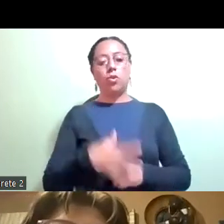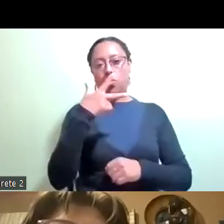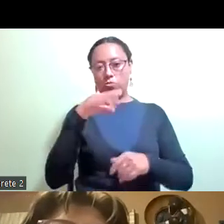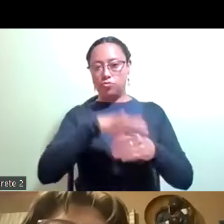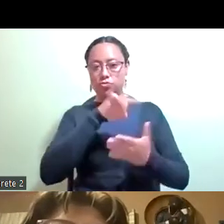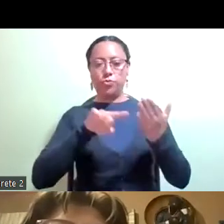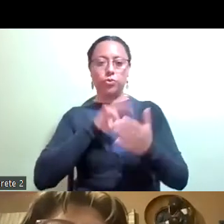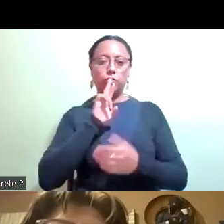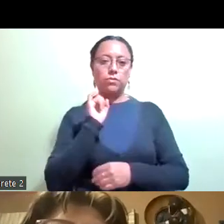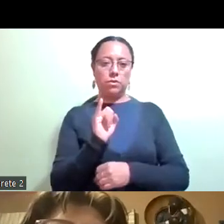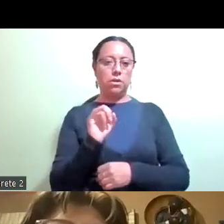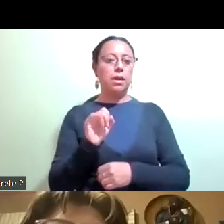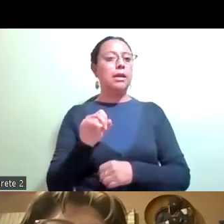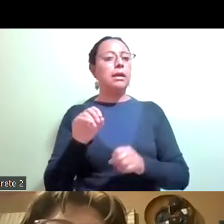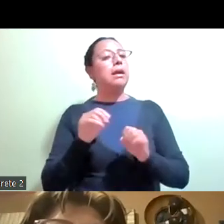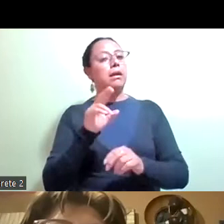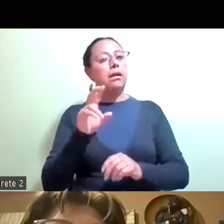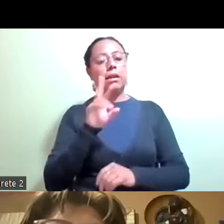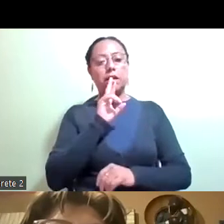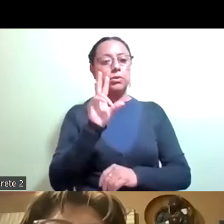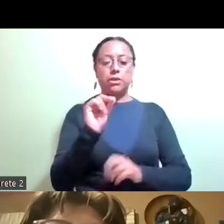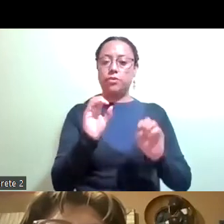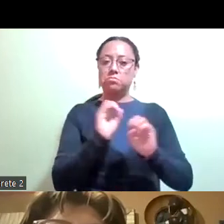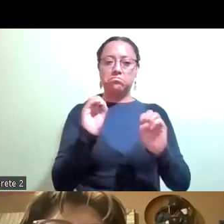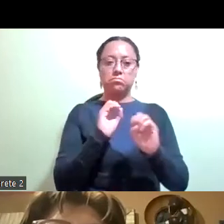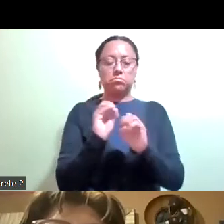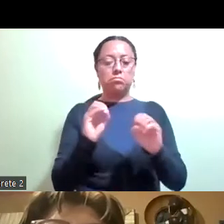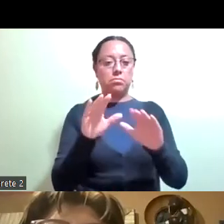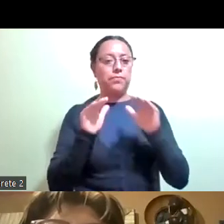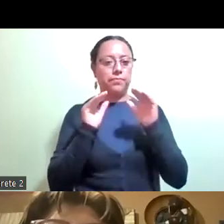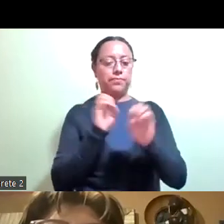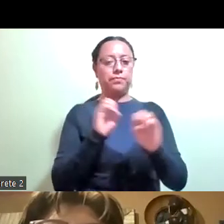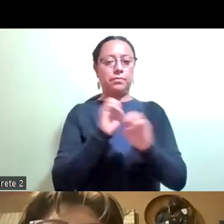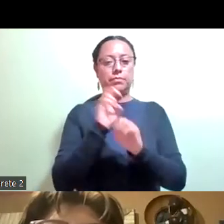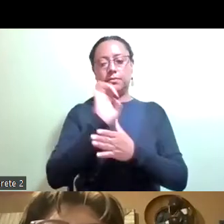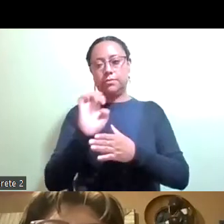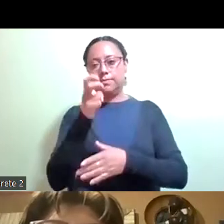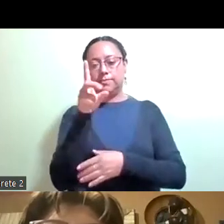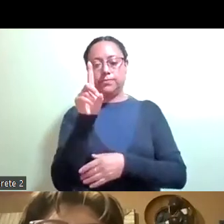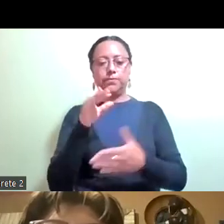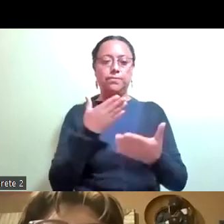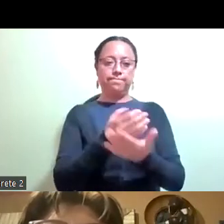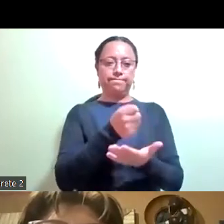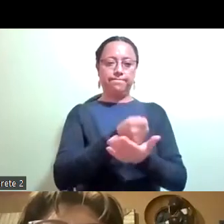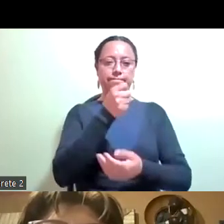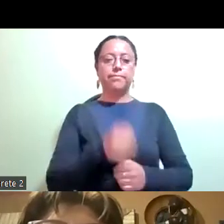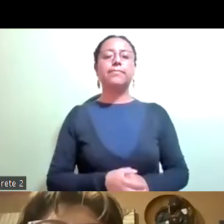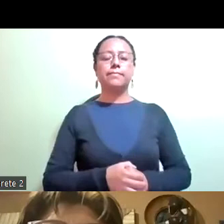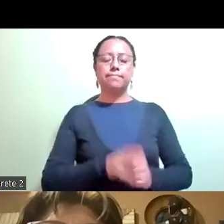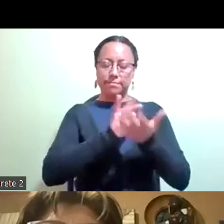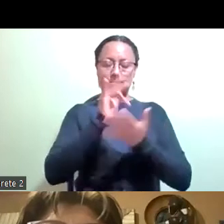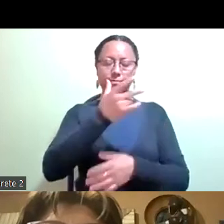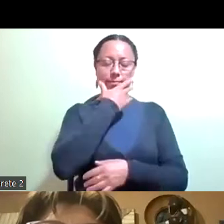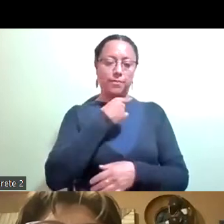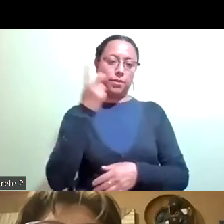ninguna abstención. En consecuencia, se aprueba el dictamen de referencia. Gracias, diputado secretario.